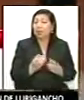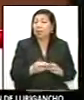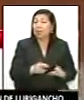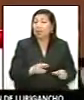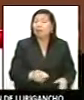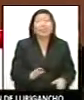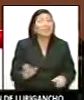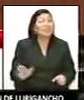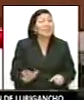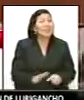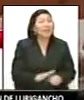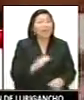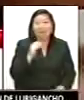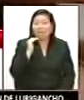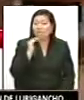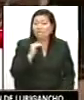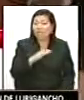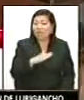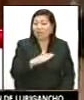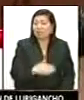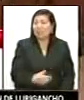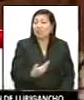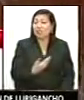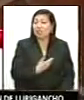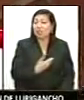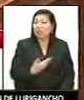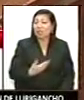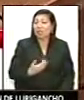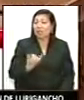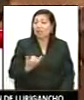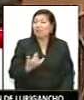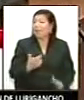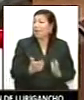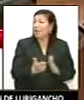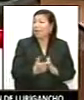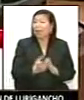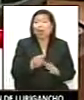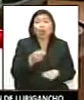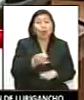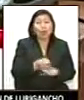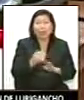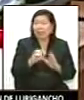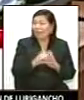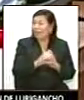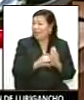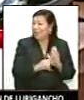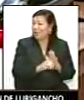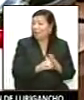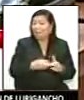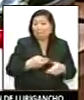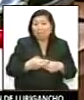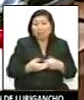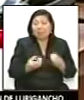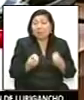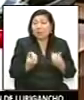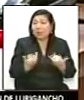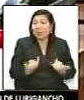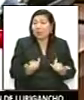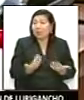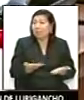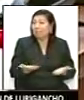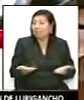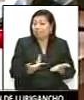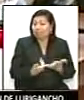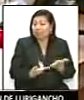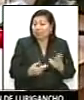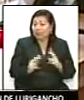Es totalmente falso, como se ha dicho por parte del gobierno, que este sea una ley inconstitucional o una ley que promueve, porque también está casi